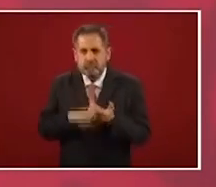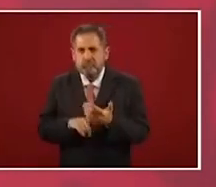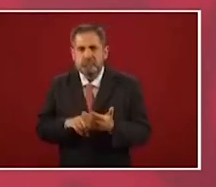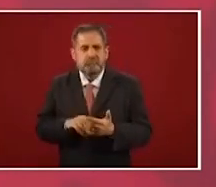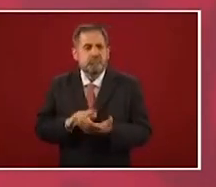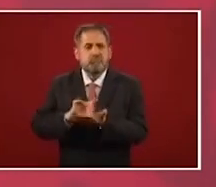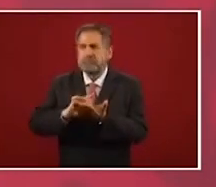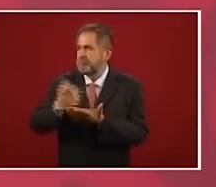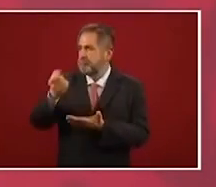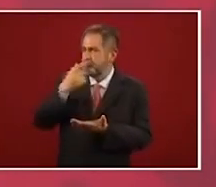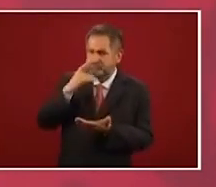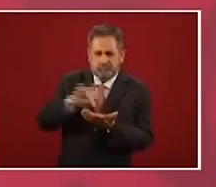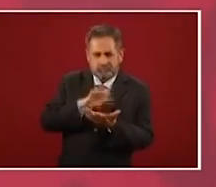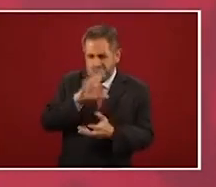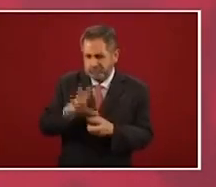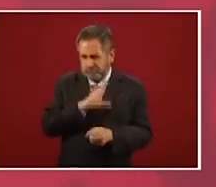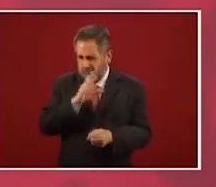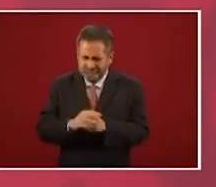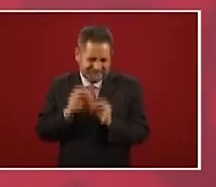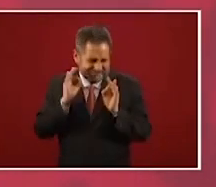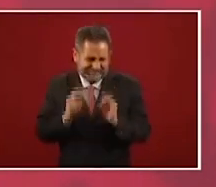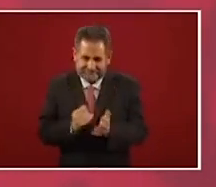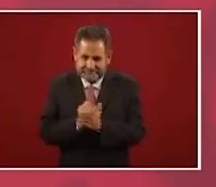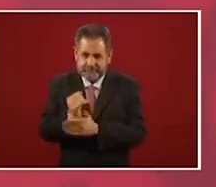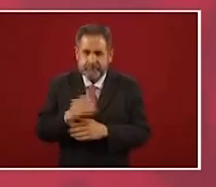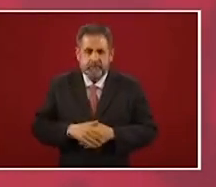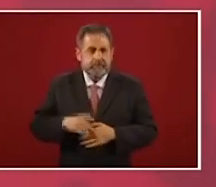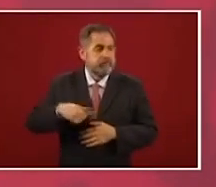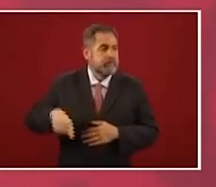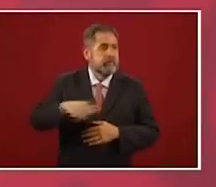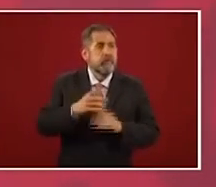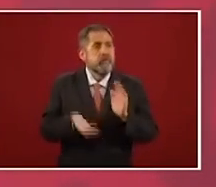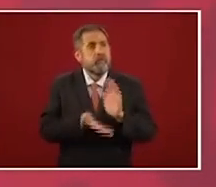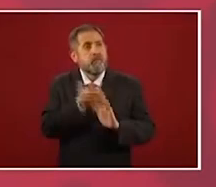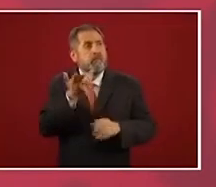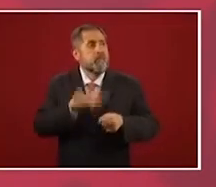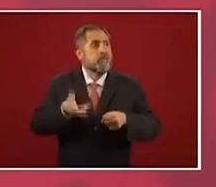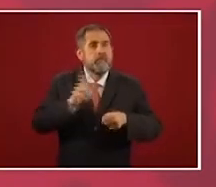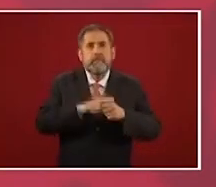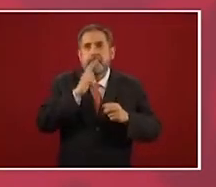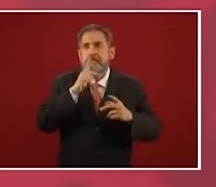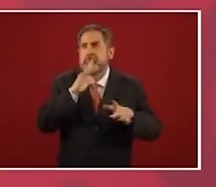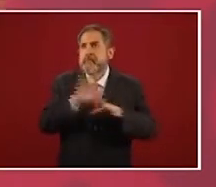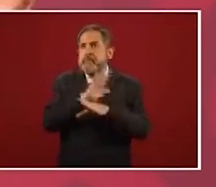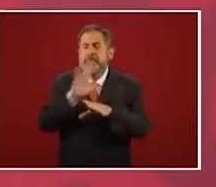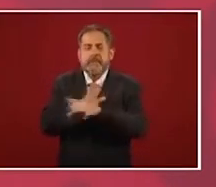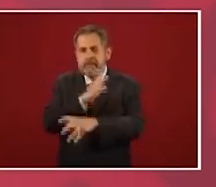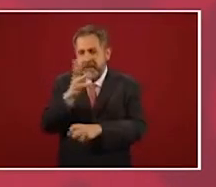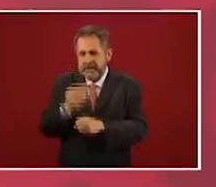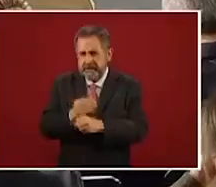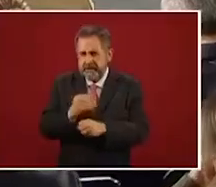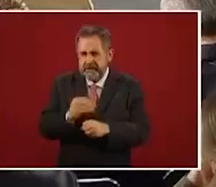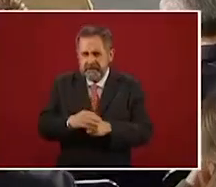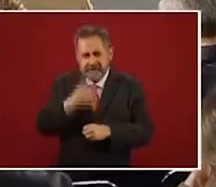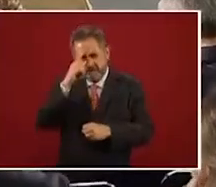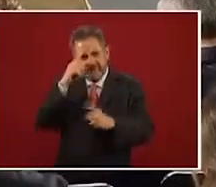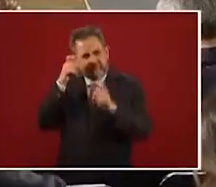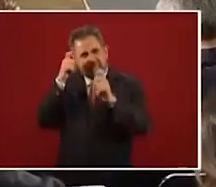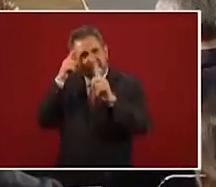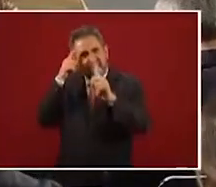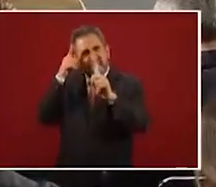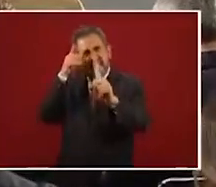falten los medicamentos, que mejoren las instalaciones. Es un desafío,